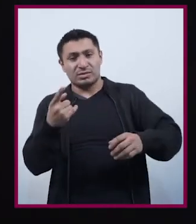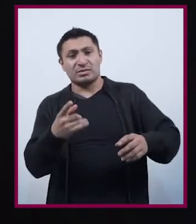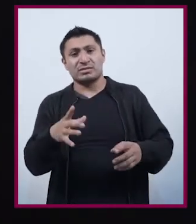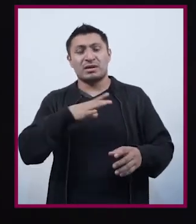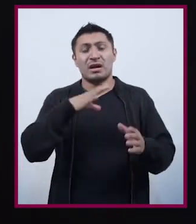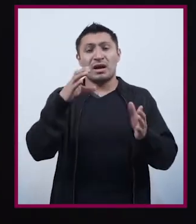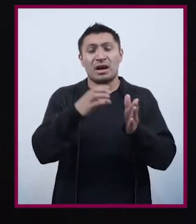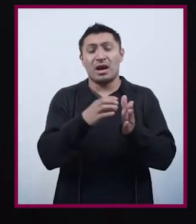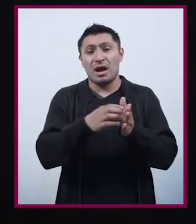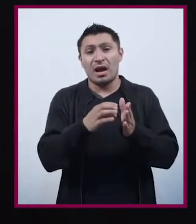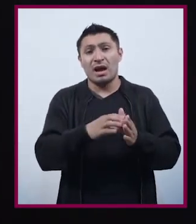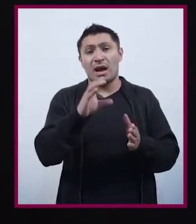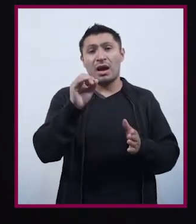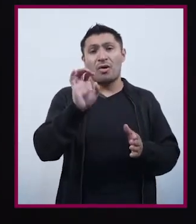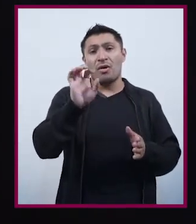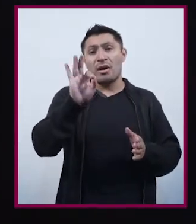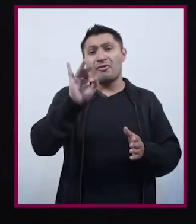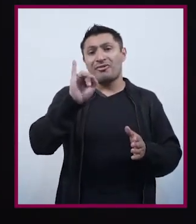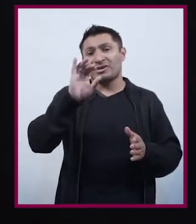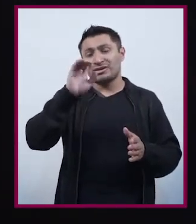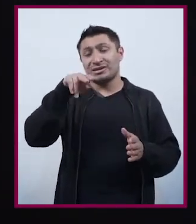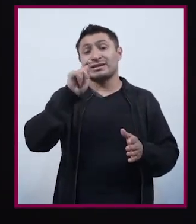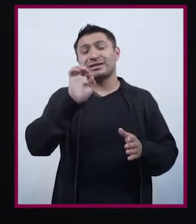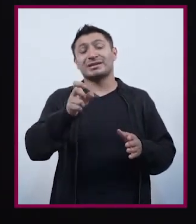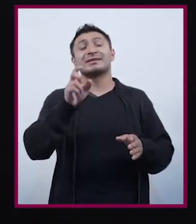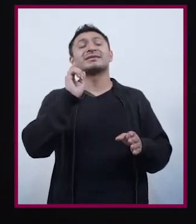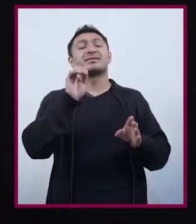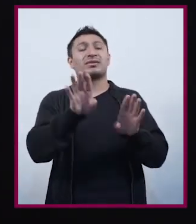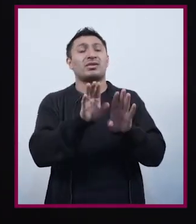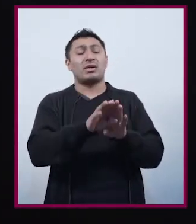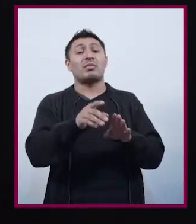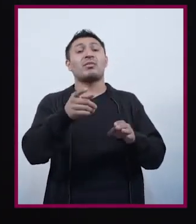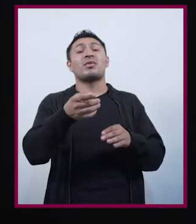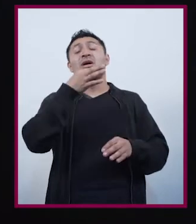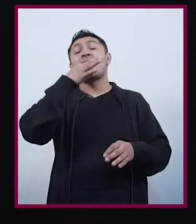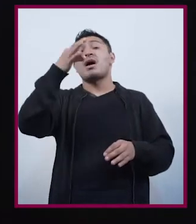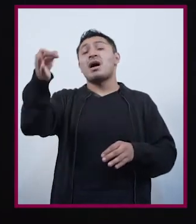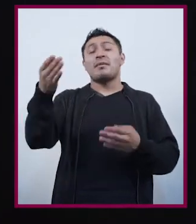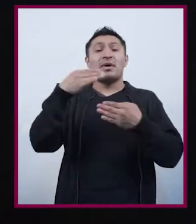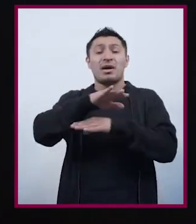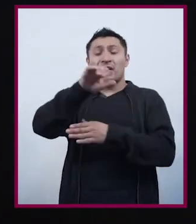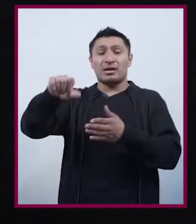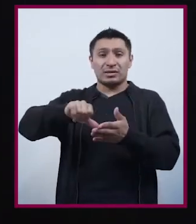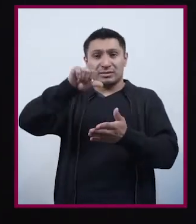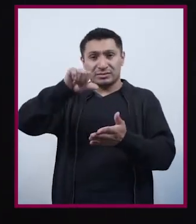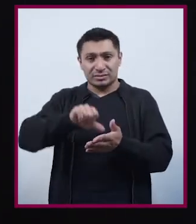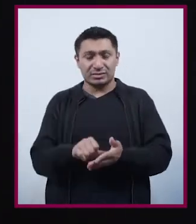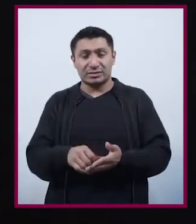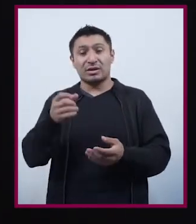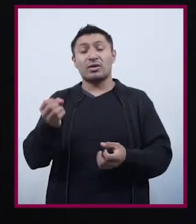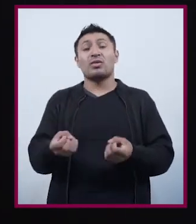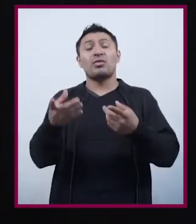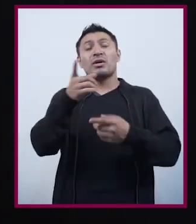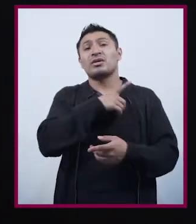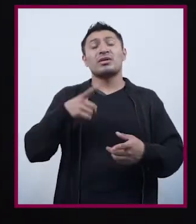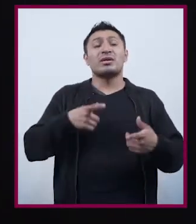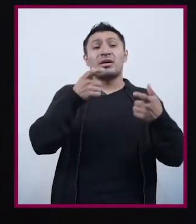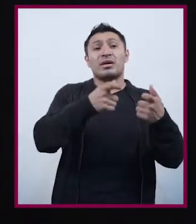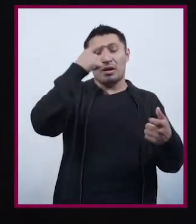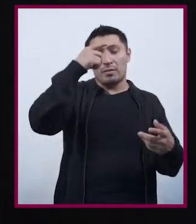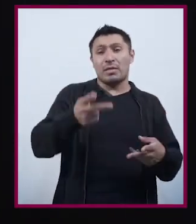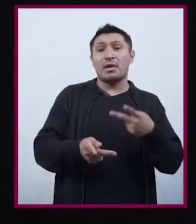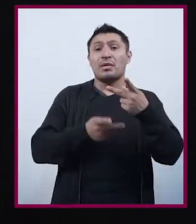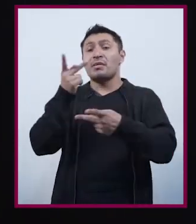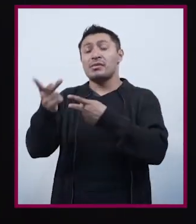a un coeficiente de caja, que es un indicador que informa al banco del porcentaje de dinero físico que éste debe tener para respaldar